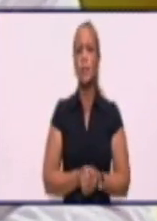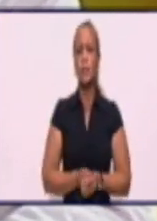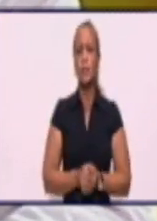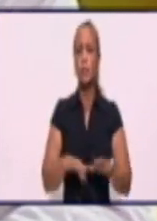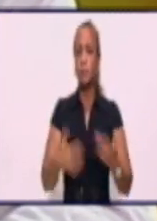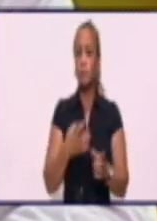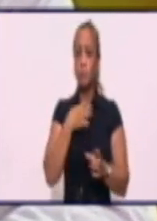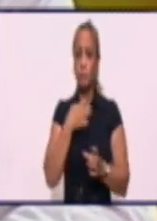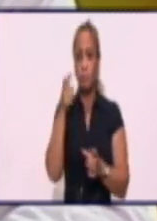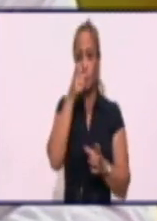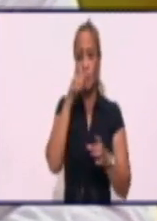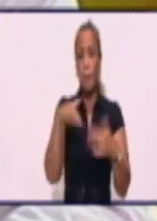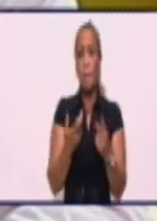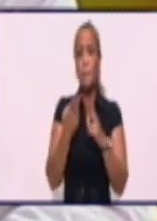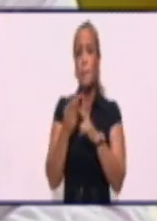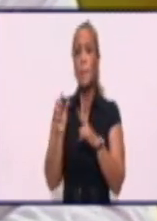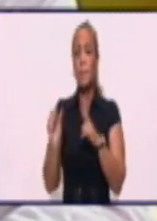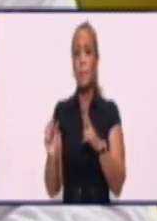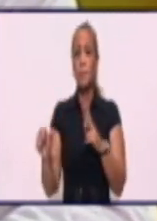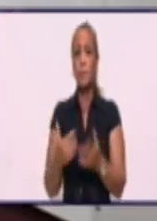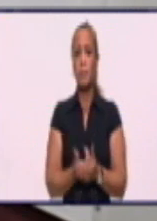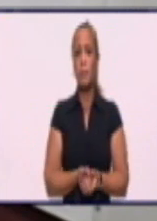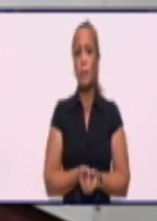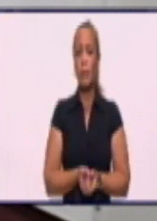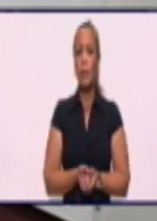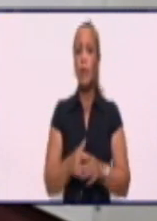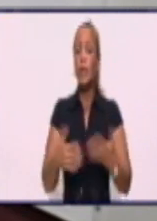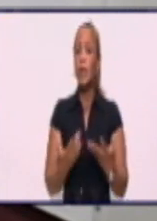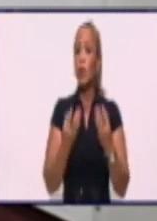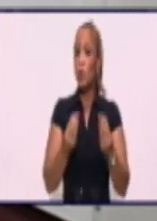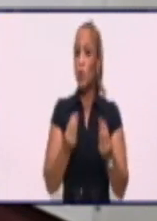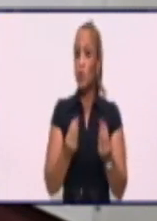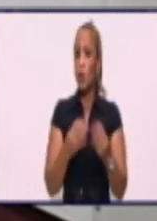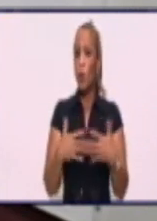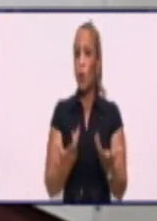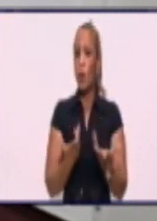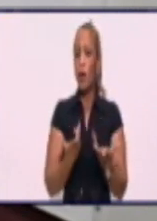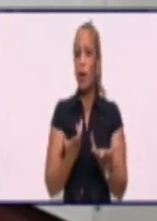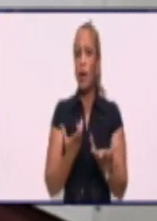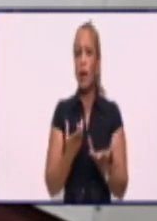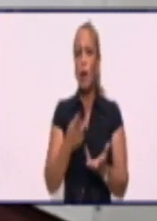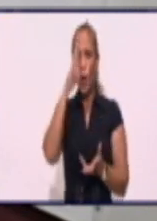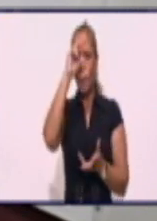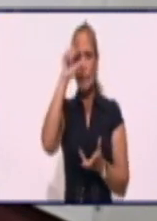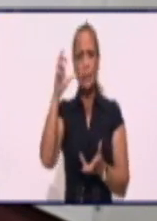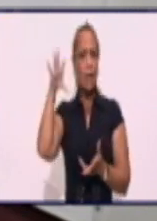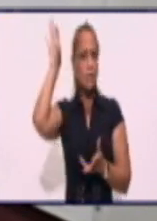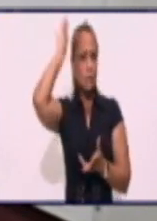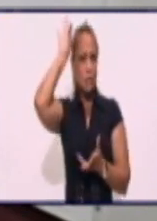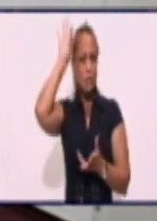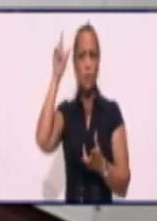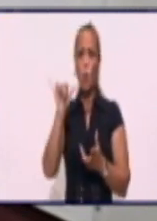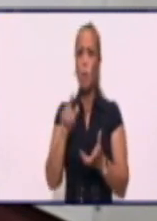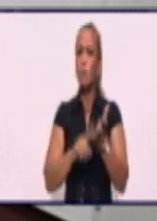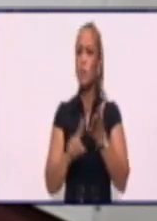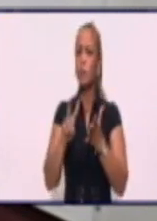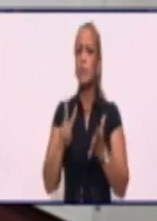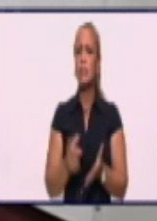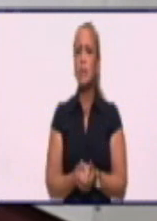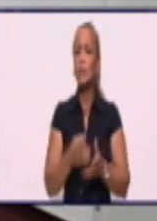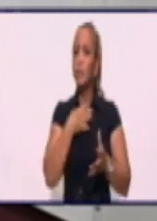para el tema de las piezas de repuesto. Incluso el Hospital Celia Sánchez, que es un hospital provincial también, tiene un